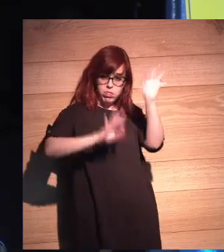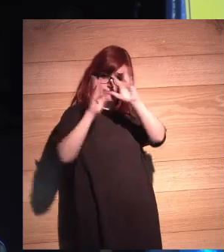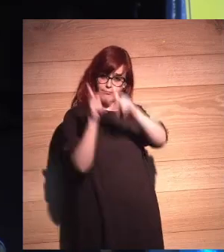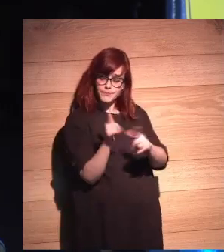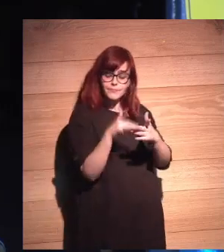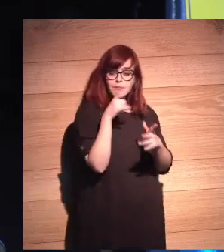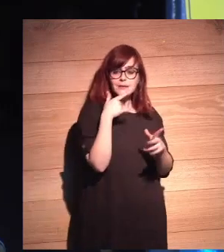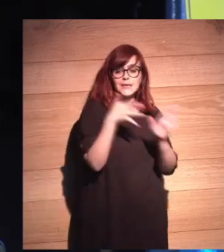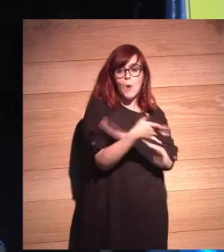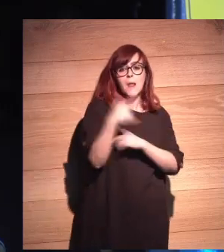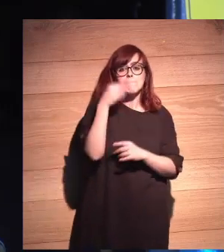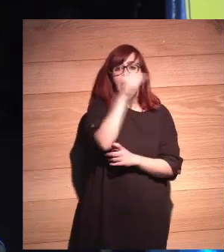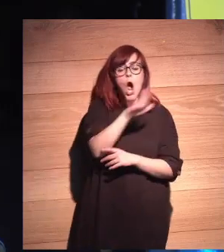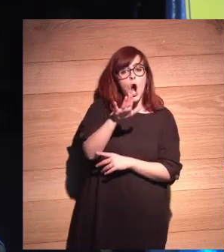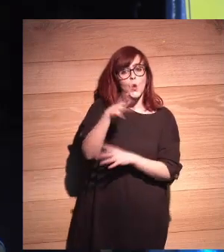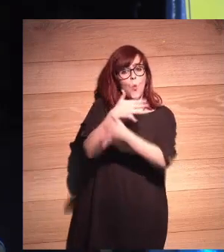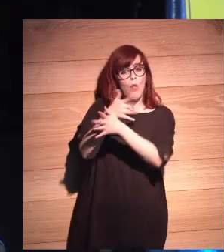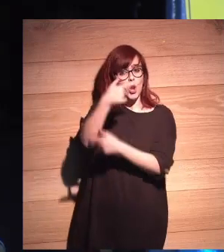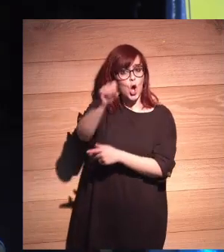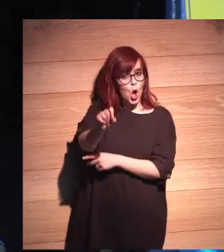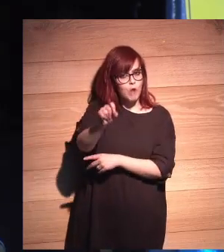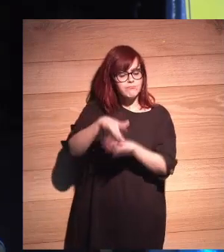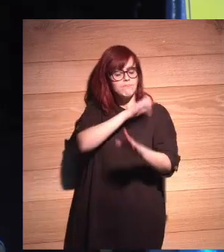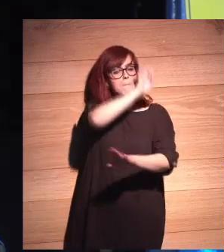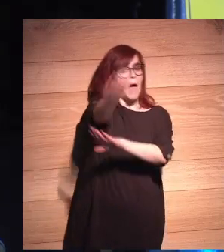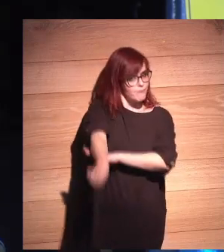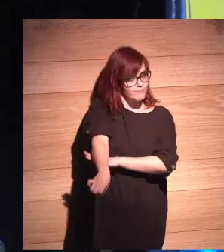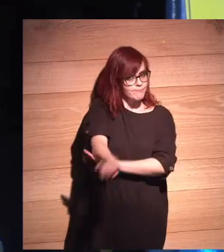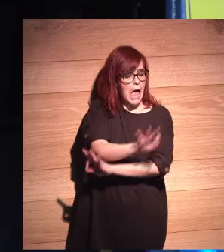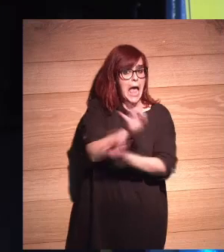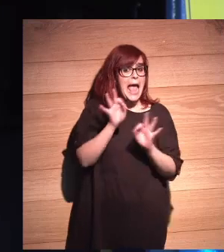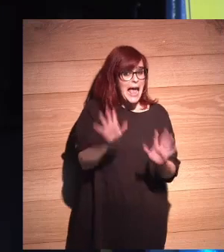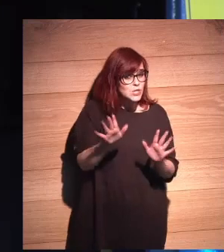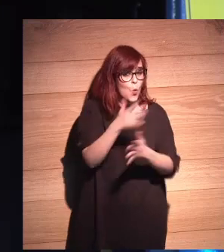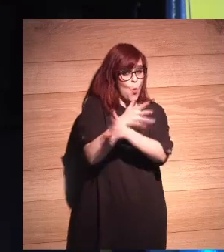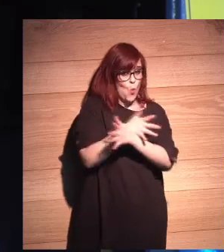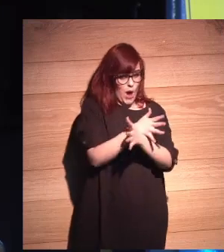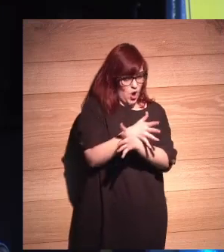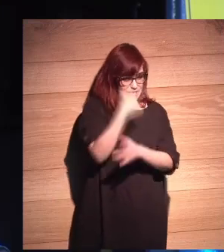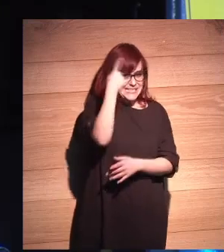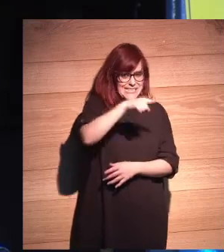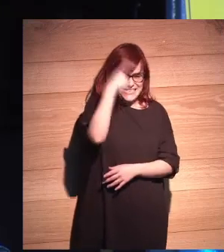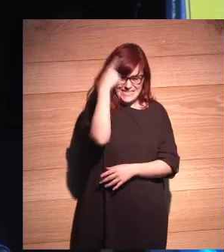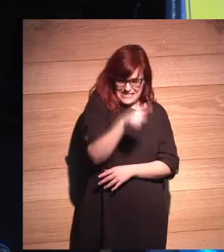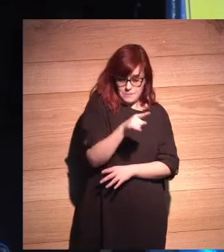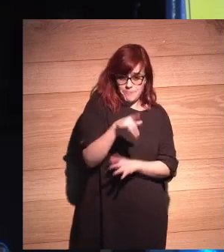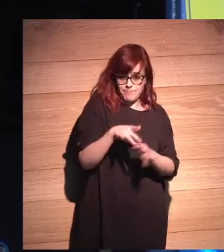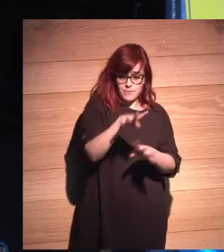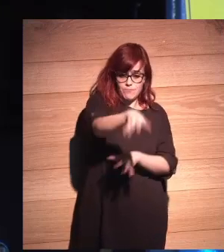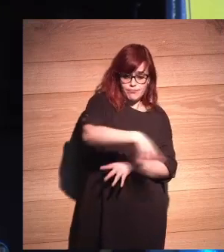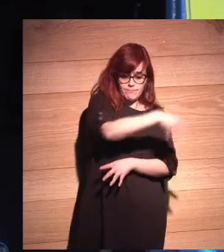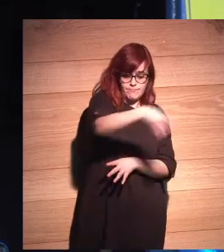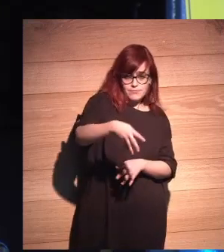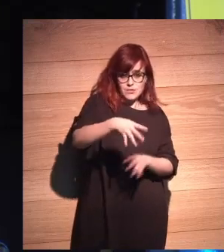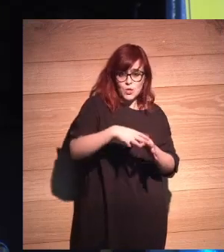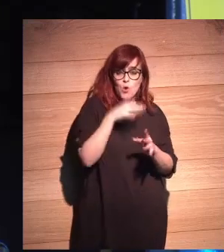de vencer al mejor jugador, como he dicho antes, teniendo en cuenta que es un juego que tiene más número